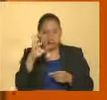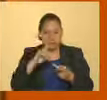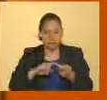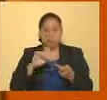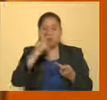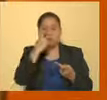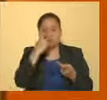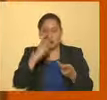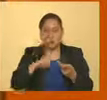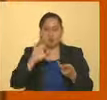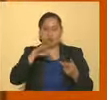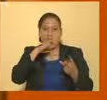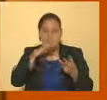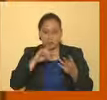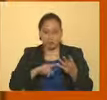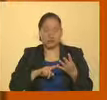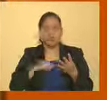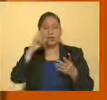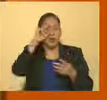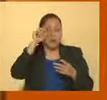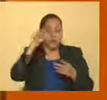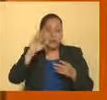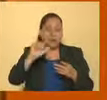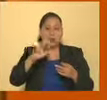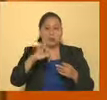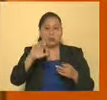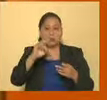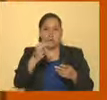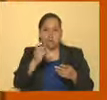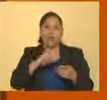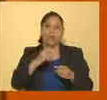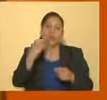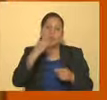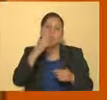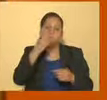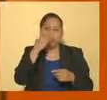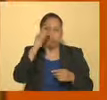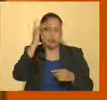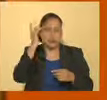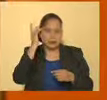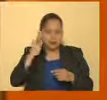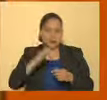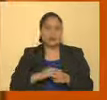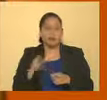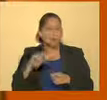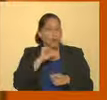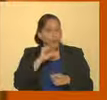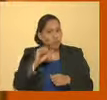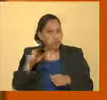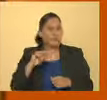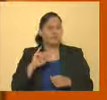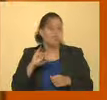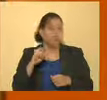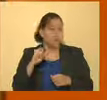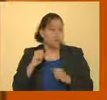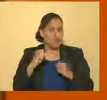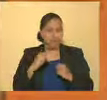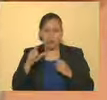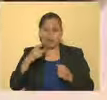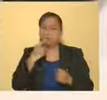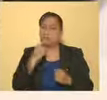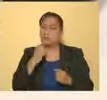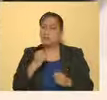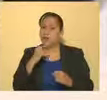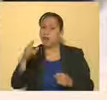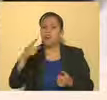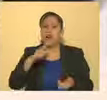ajo, cebolla, las hojas de acuyo o hierba santa. Son fuertes, ¿verdad? La hierba santa. Son fuertes. Tienen un sabor